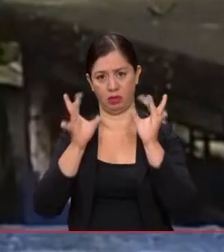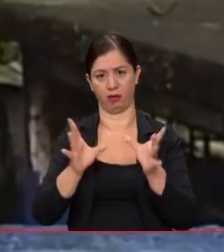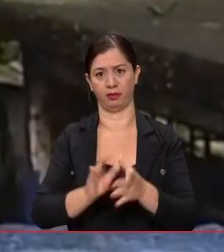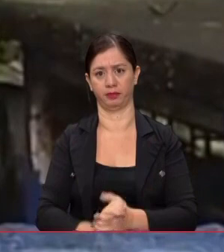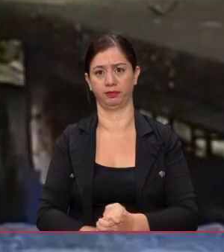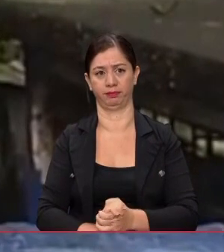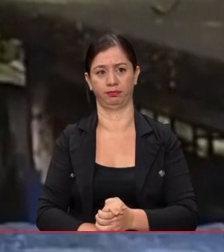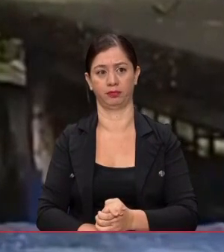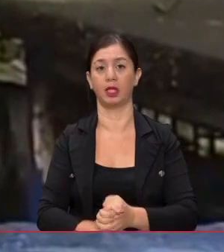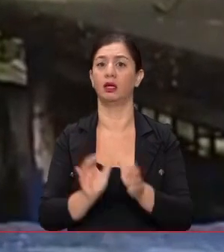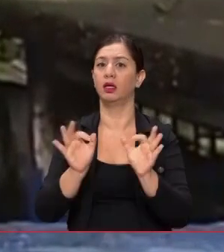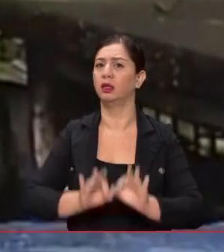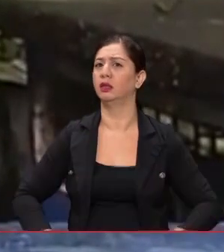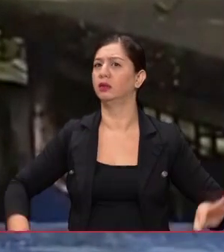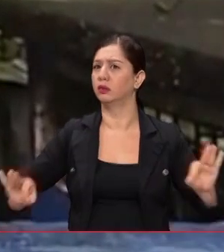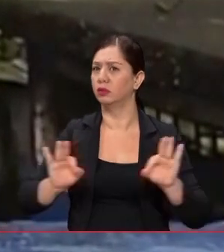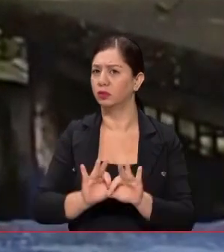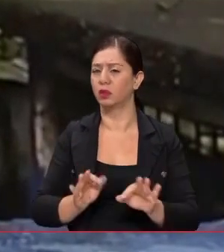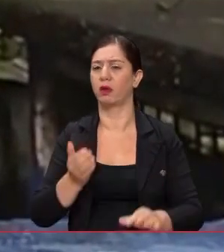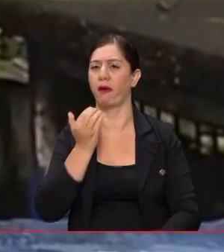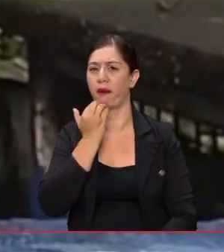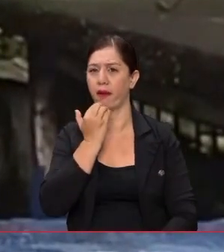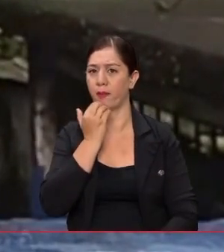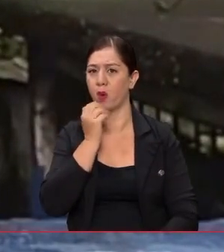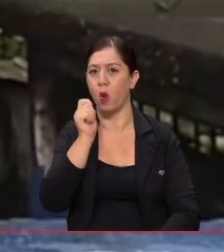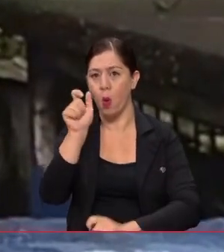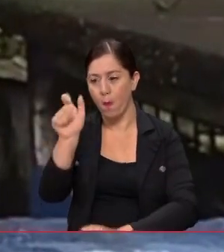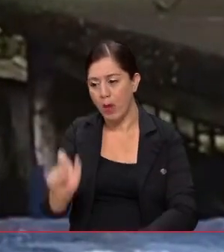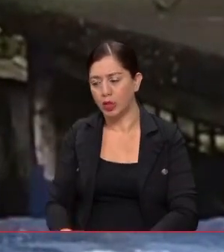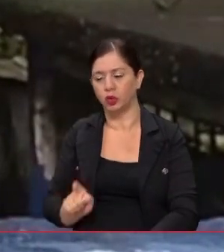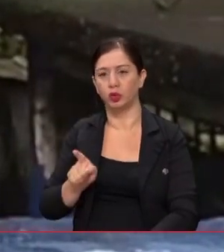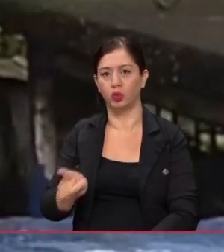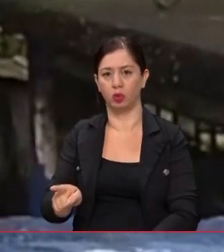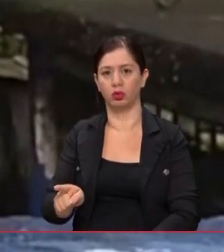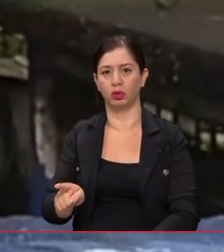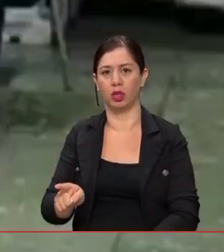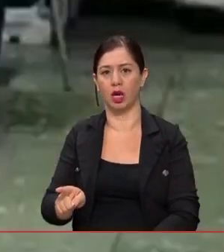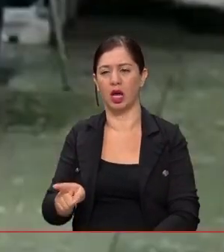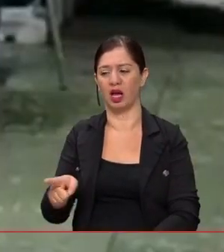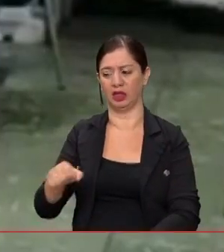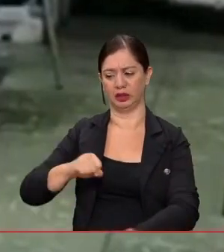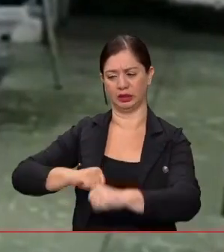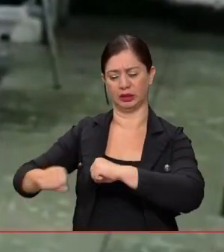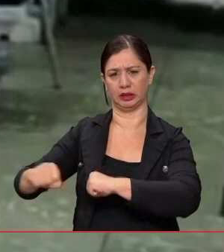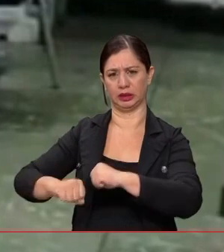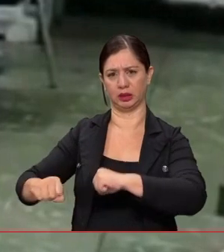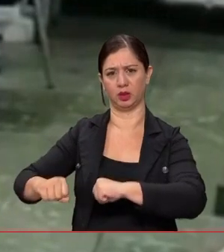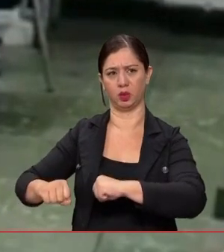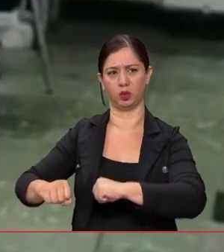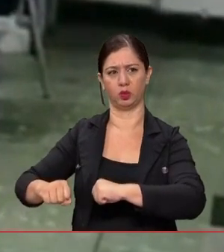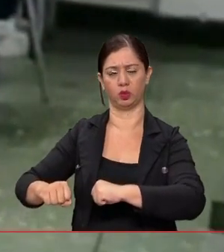que determinemos cuando unas personas, por ejemplo, tienen acciones